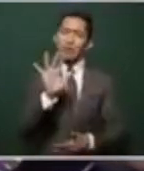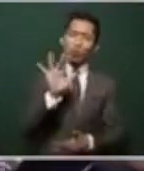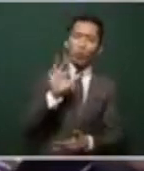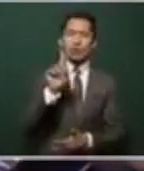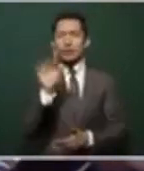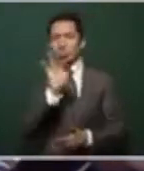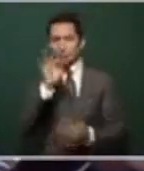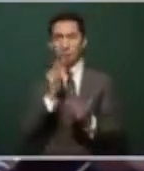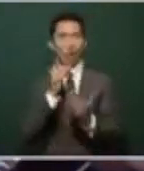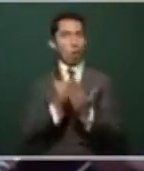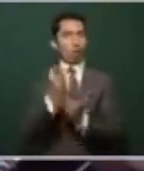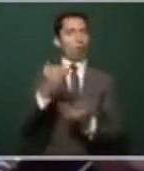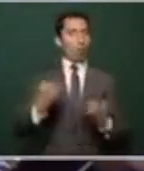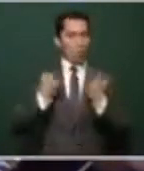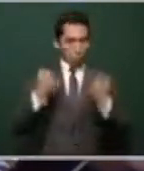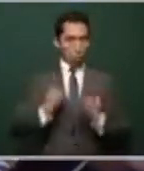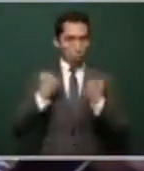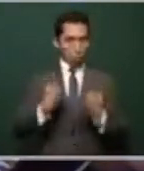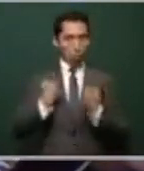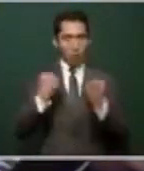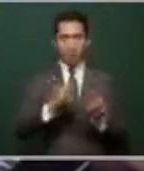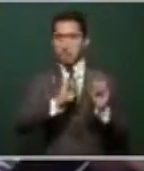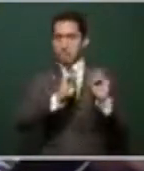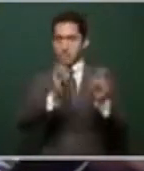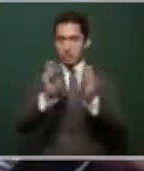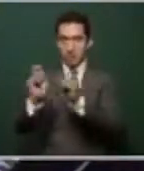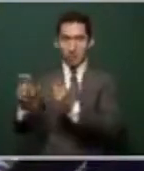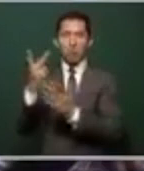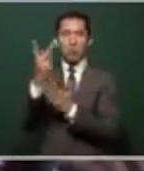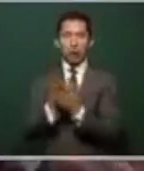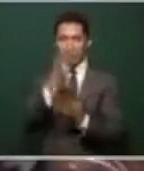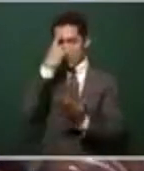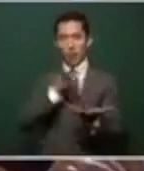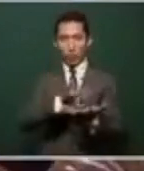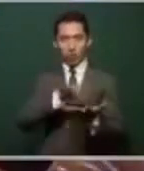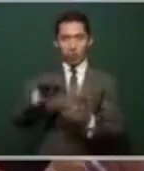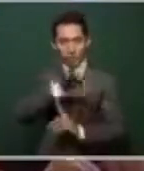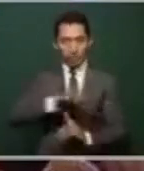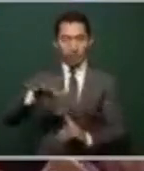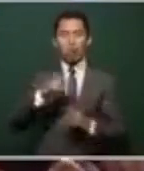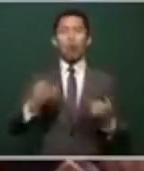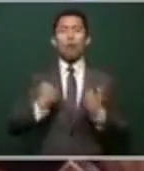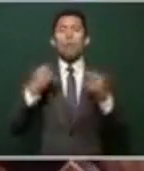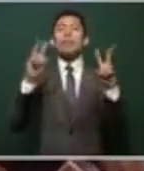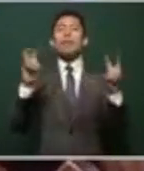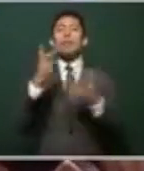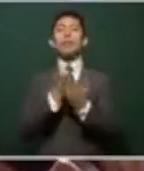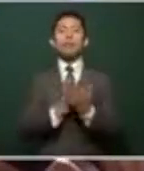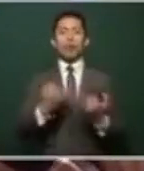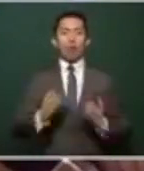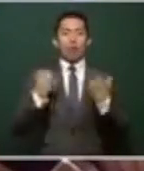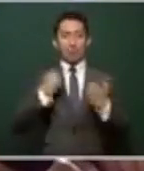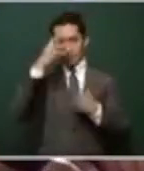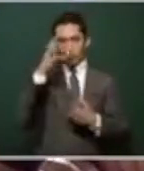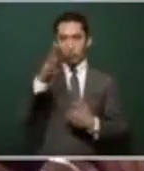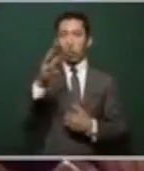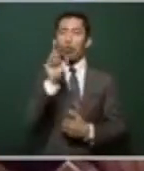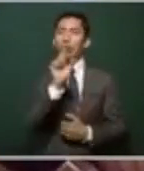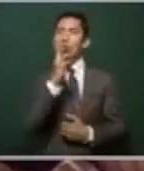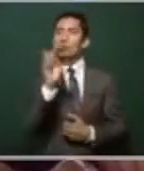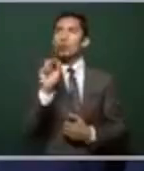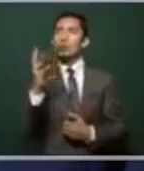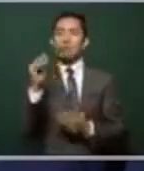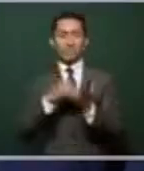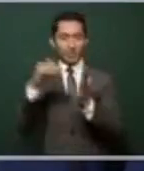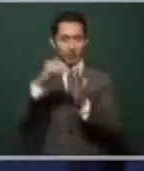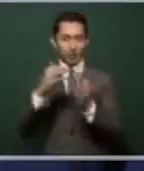50-70% más o menos en la entrega de los programas sociales. Jóvenes Construyendo el Futuro, que está destinado a 2.3 millones de jóvenes,